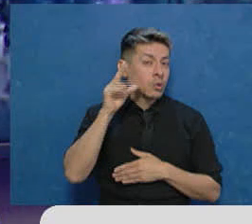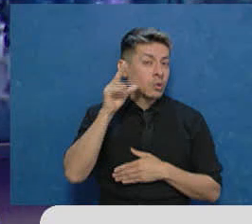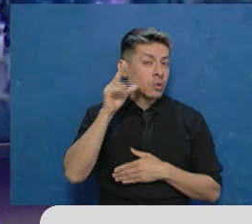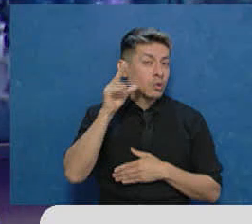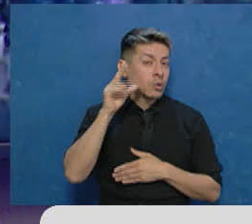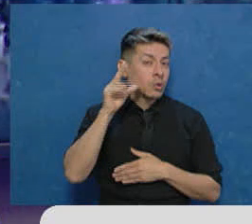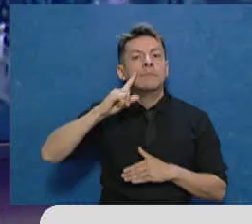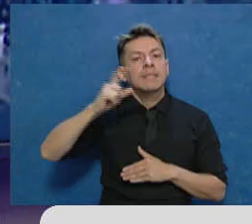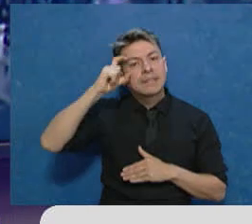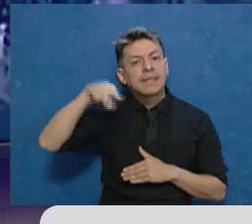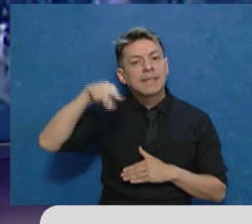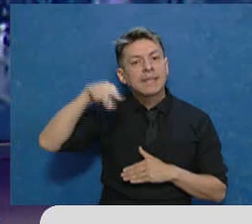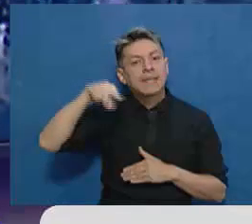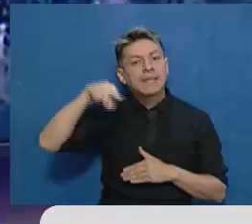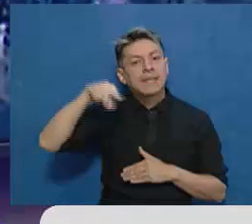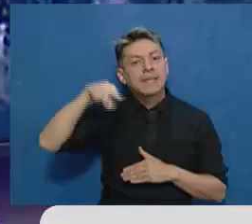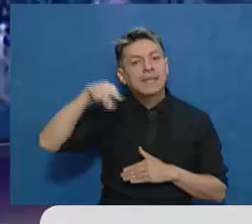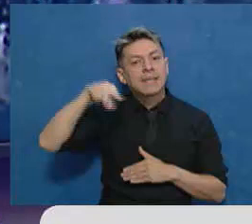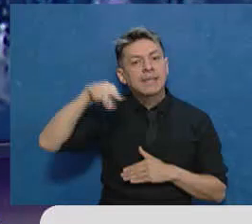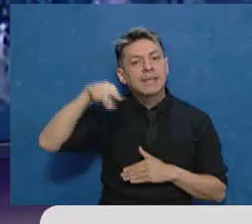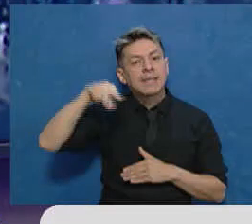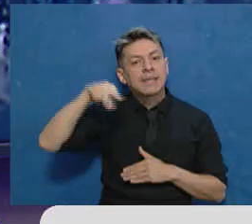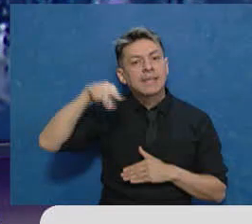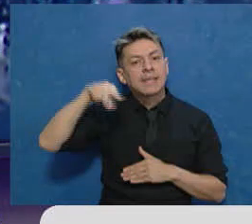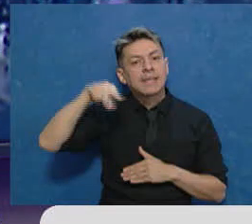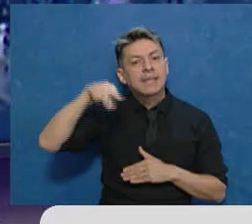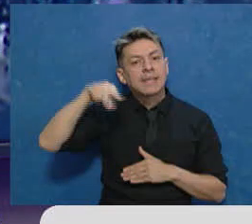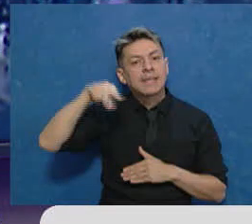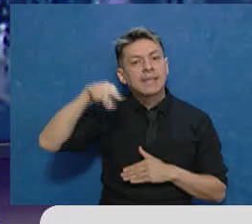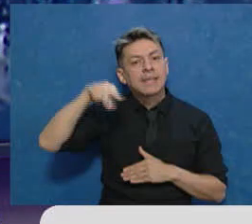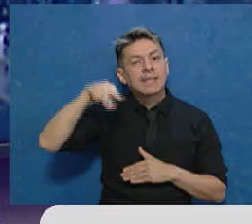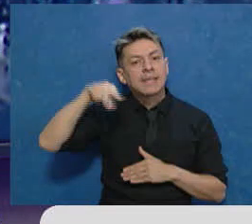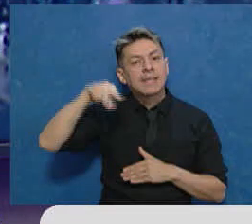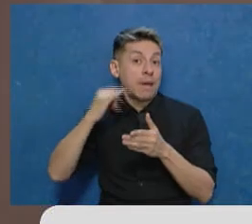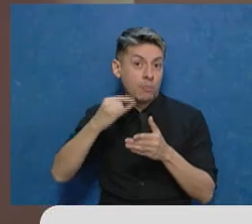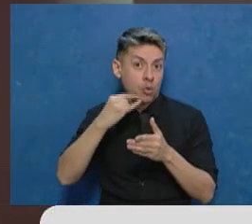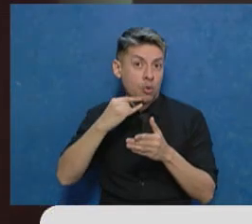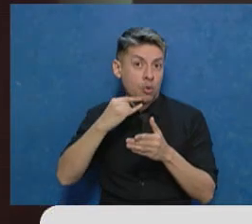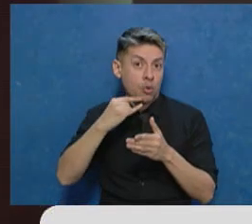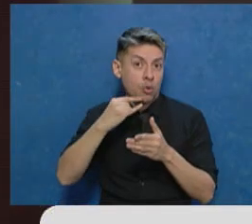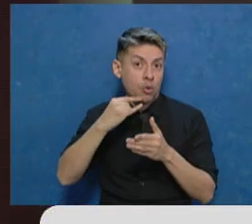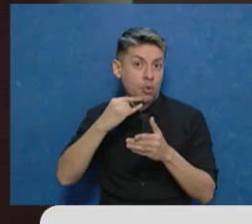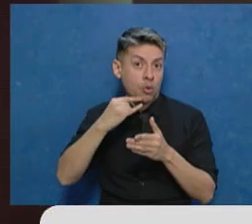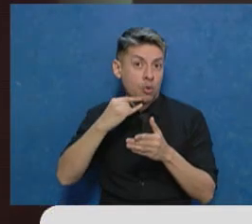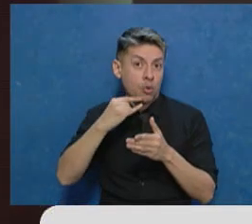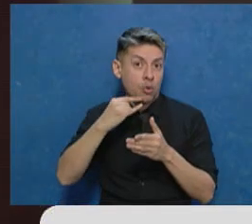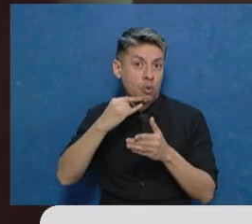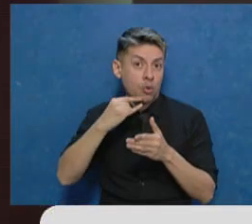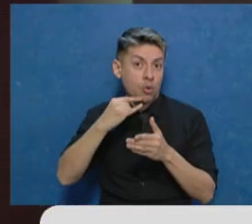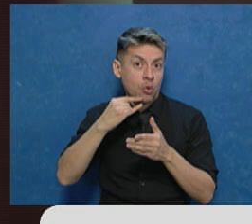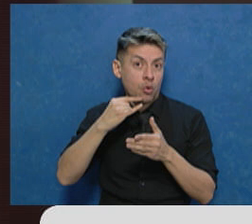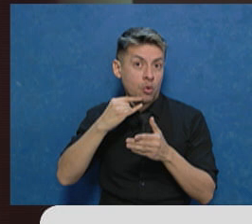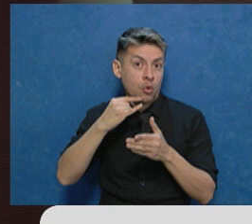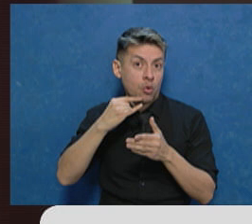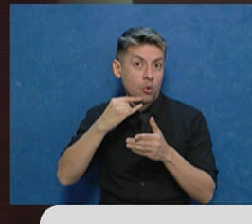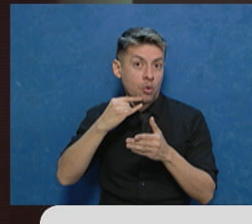departamento Maipú. Murió una mujer, Estela Chamorro, de 47 años, fue atropellada por un vehículo cuyo conductor se dio